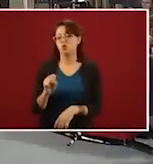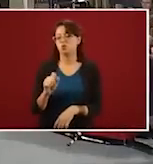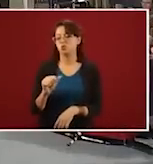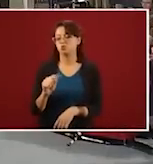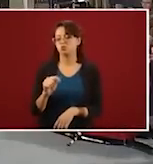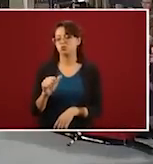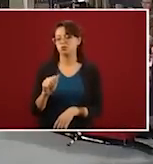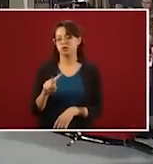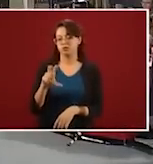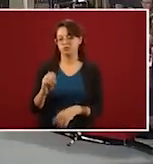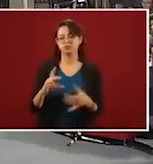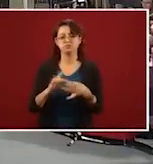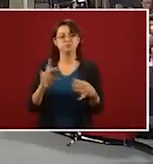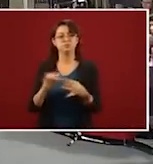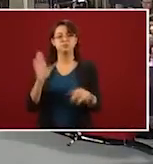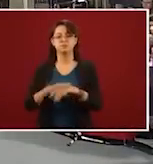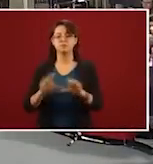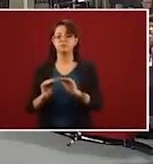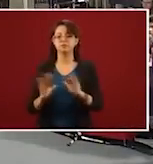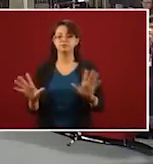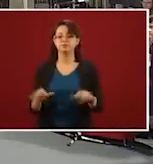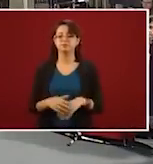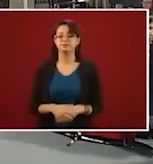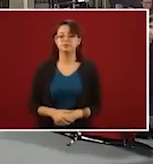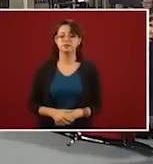explique algunos de estos detalles. Gracias.